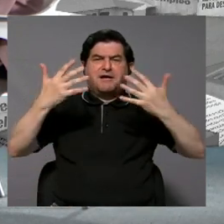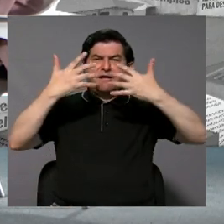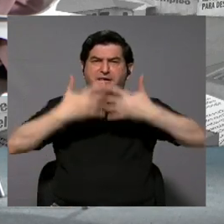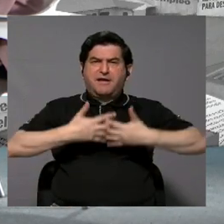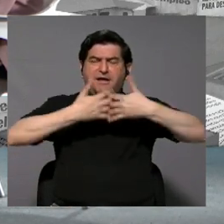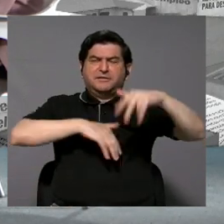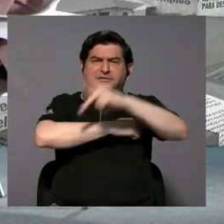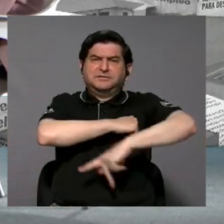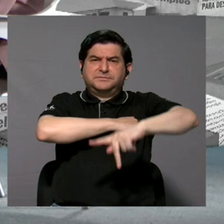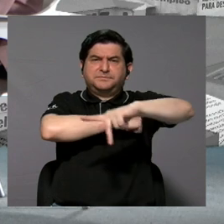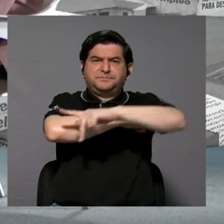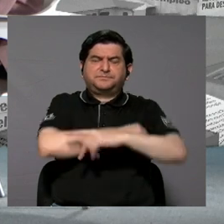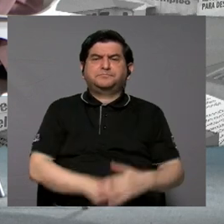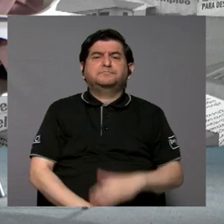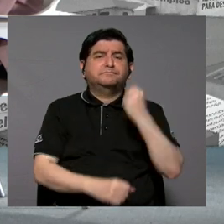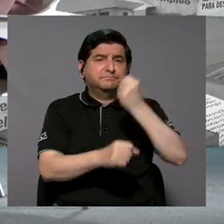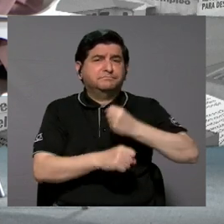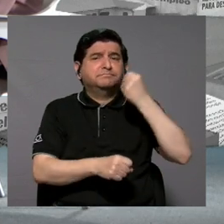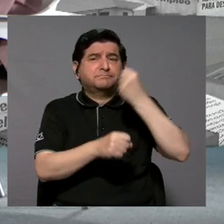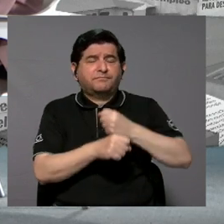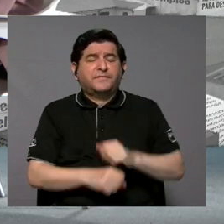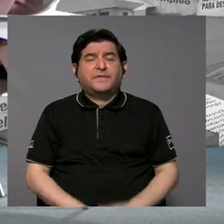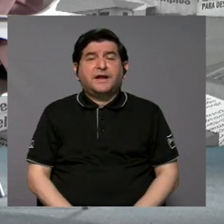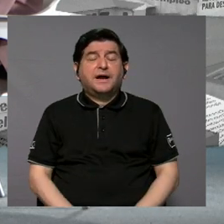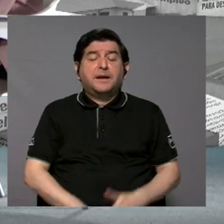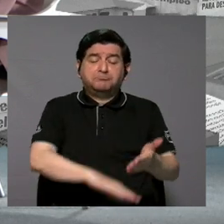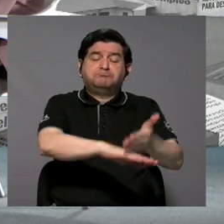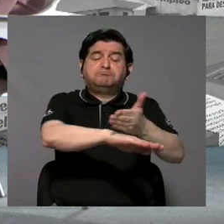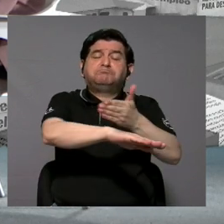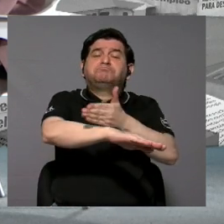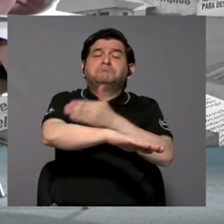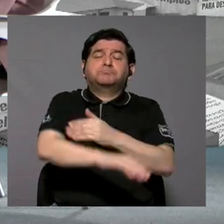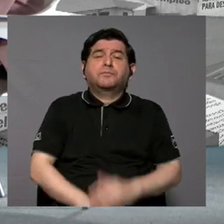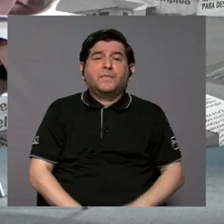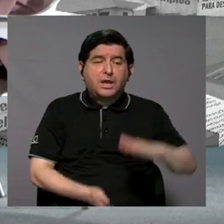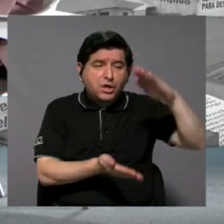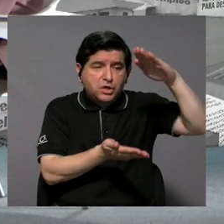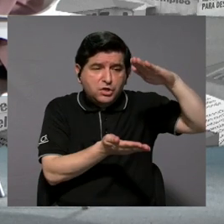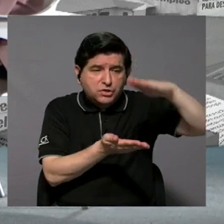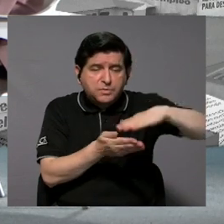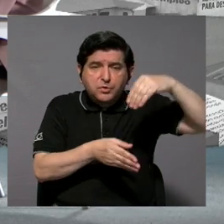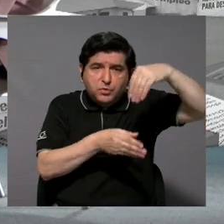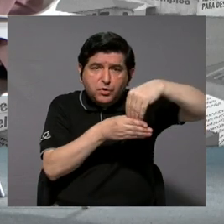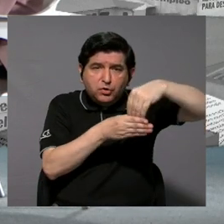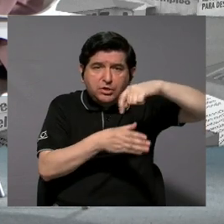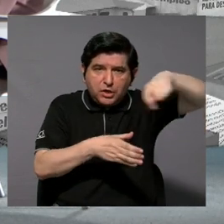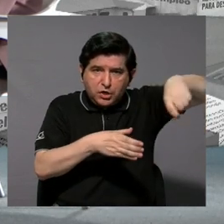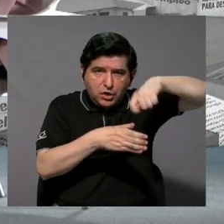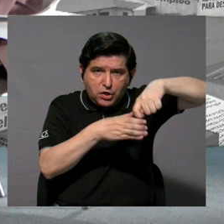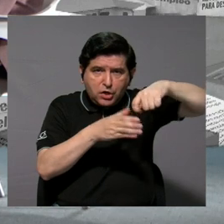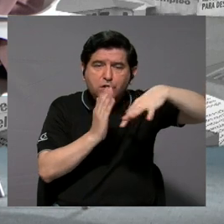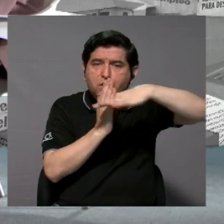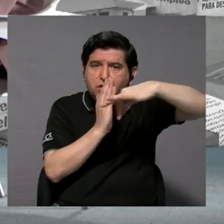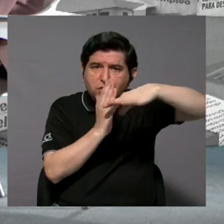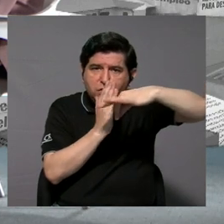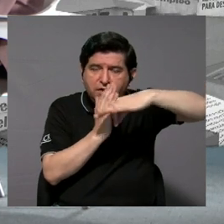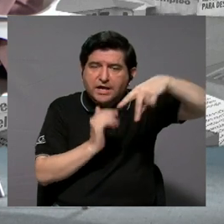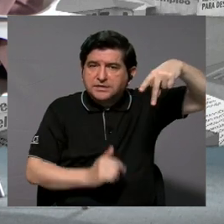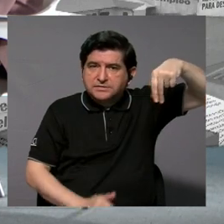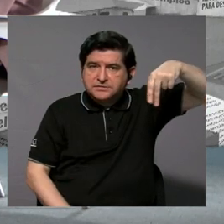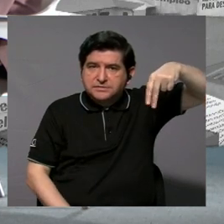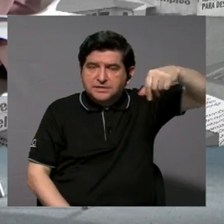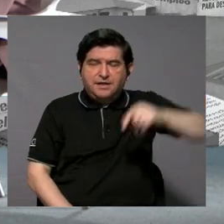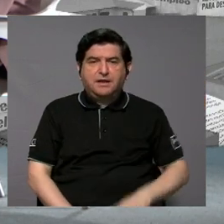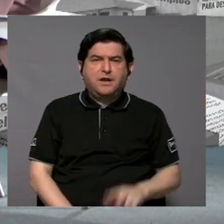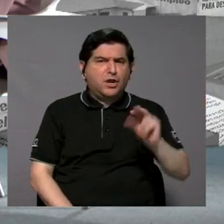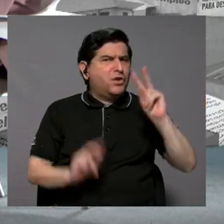que hay en el país están trabajando en función de mejorar. Han disminuido la cantidad de azúcar, de grasa, de sal.